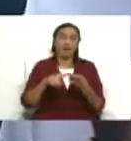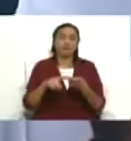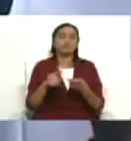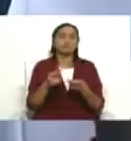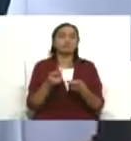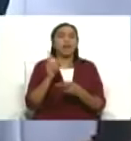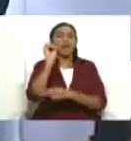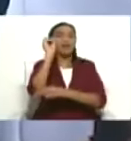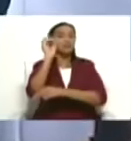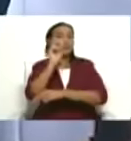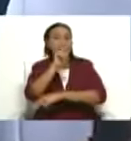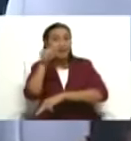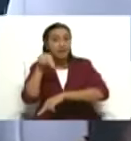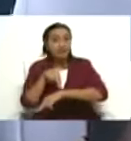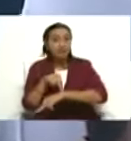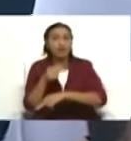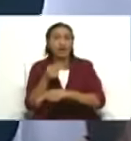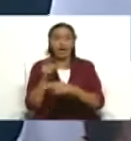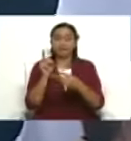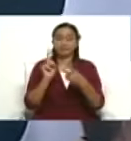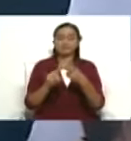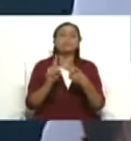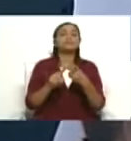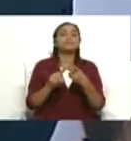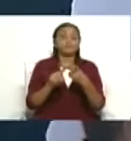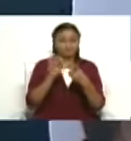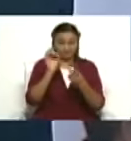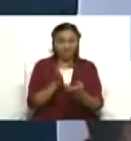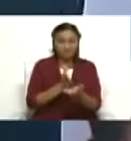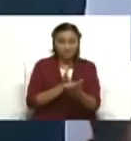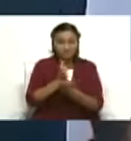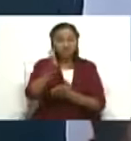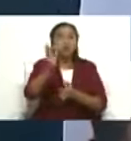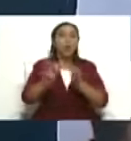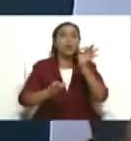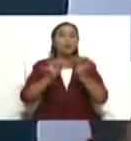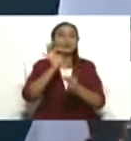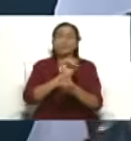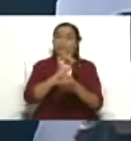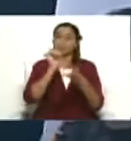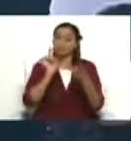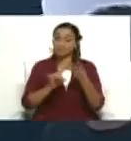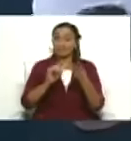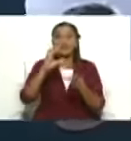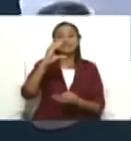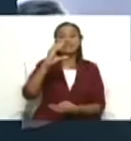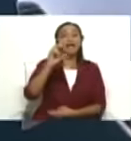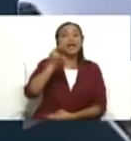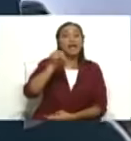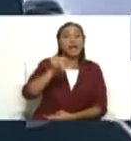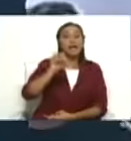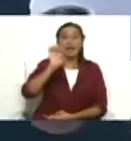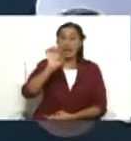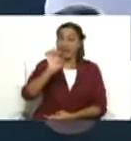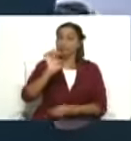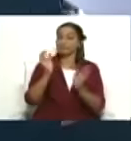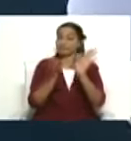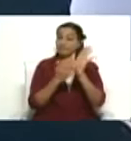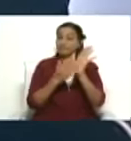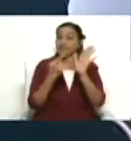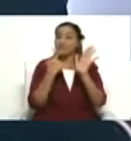la Asamblea Nacional a través de los instrumentos legales y el Poder Electoral, que según reza en esta Constitución,